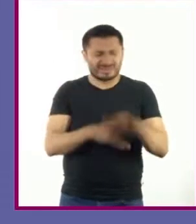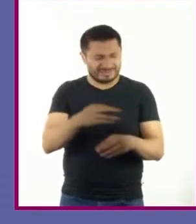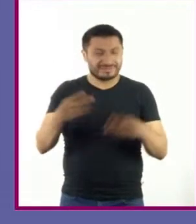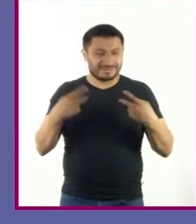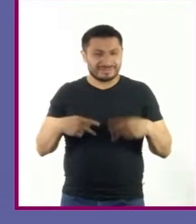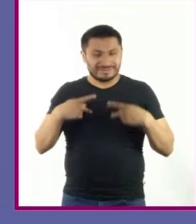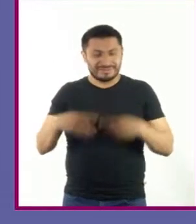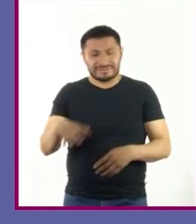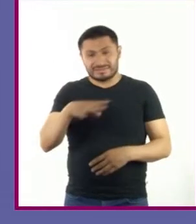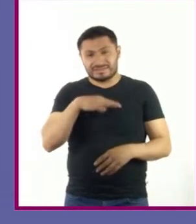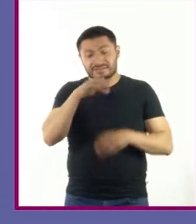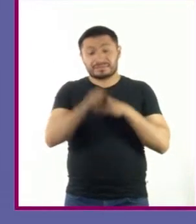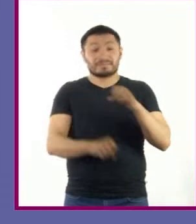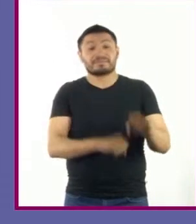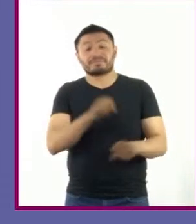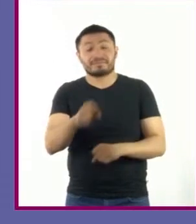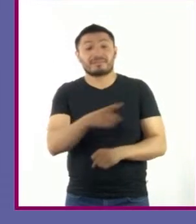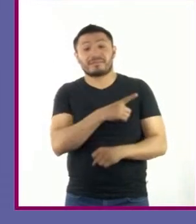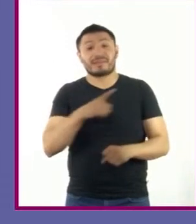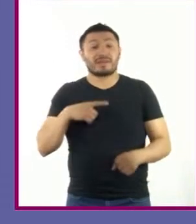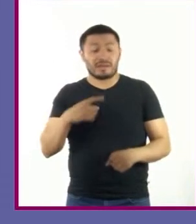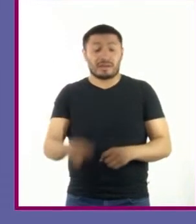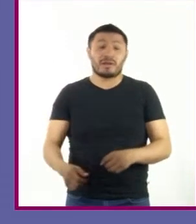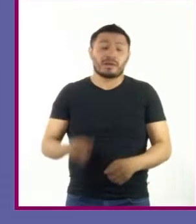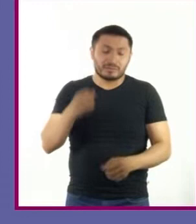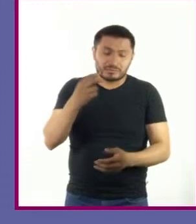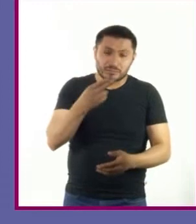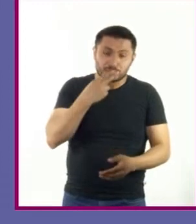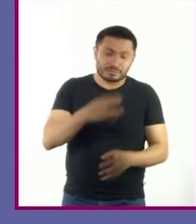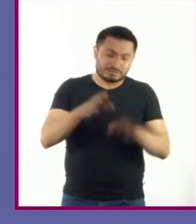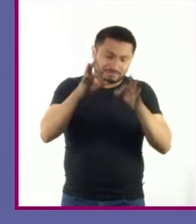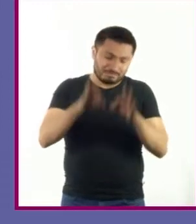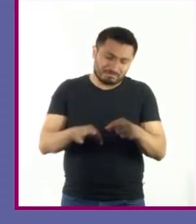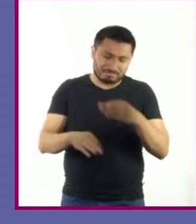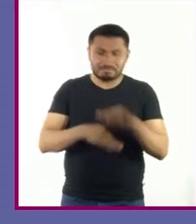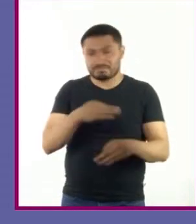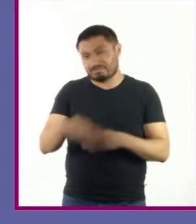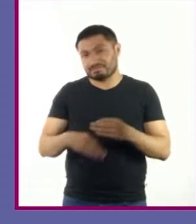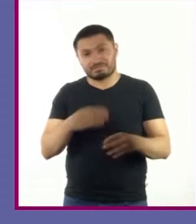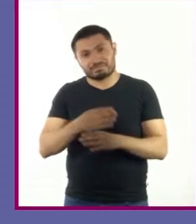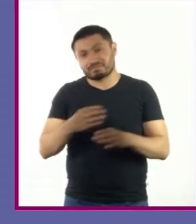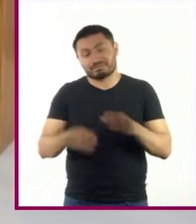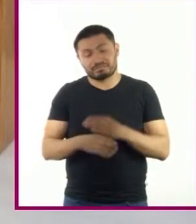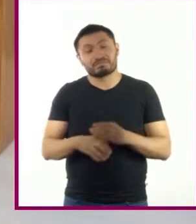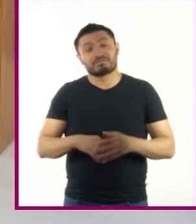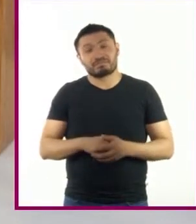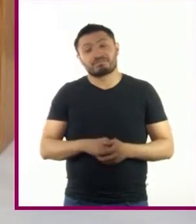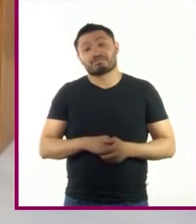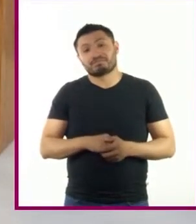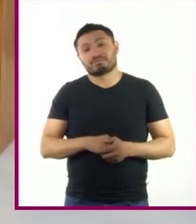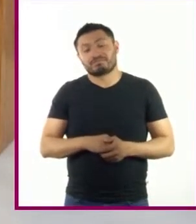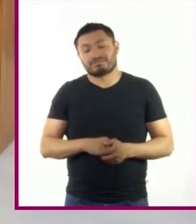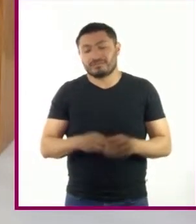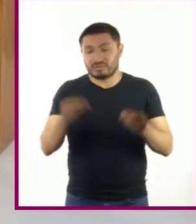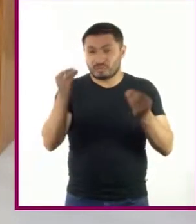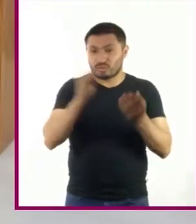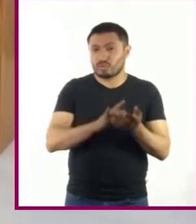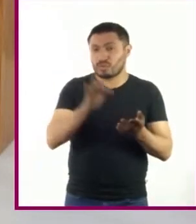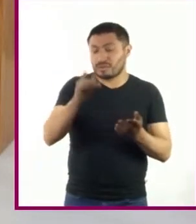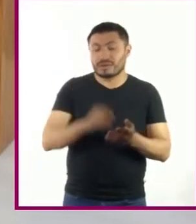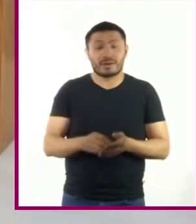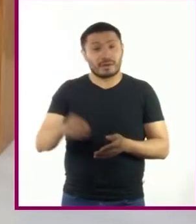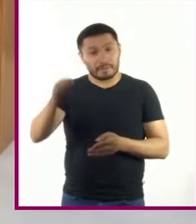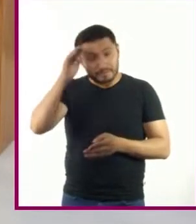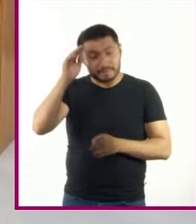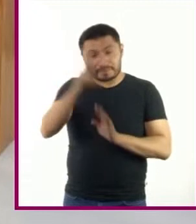tenga al alcance una bicicleta debería sacarle provecho de todas las cosas buenas que tiene. Muchas gracias. Pensando en